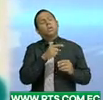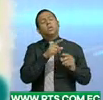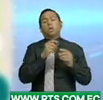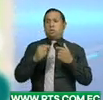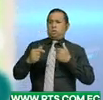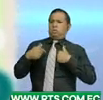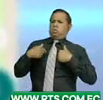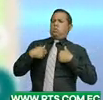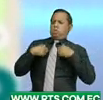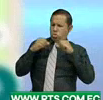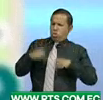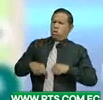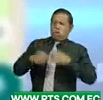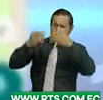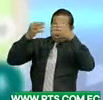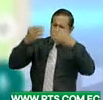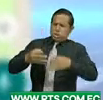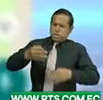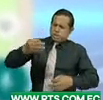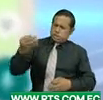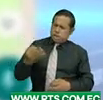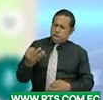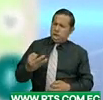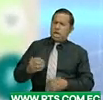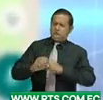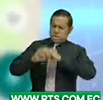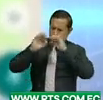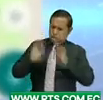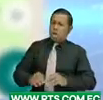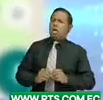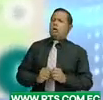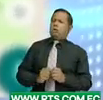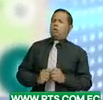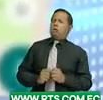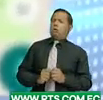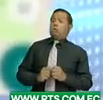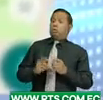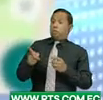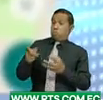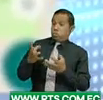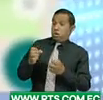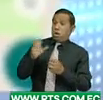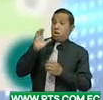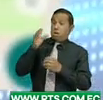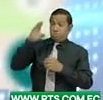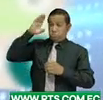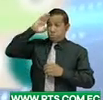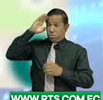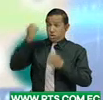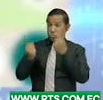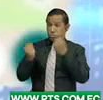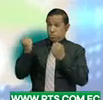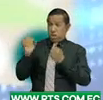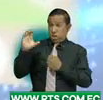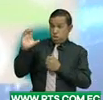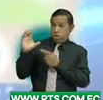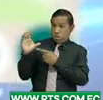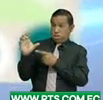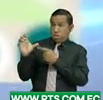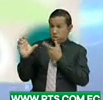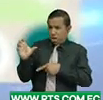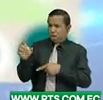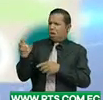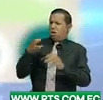fue que el trámite era 100% legal. Además de que para obtener la licencia por primera vez no necesitaría